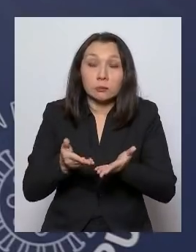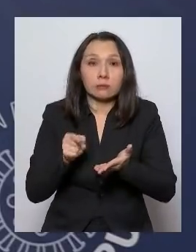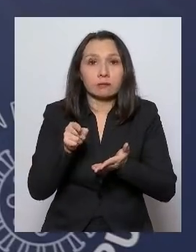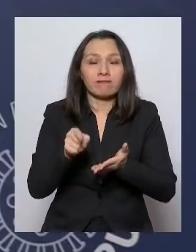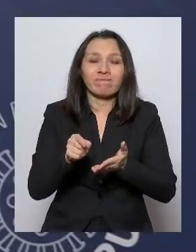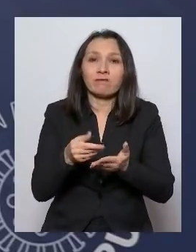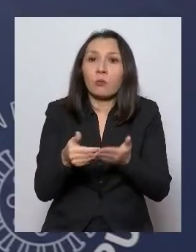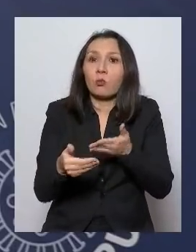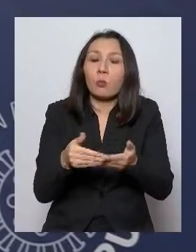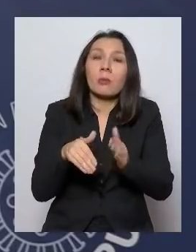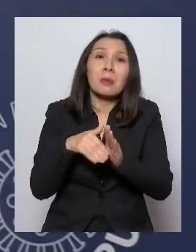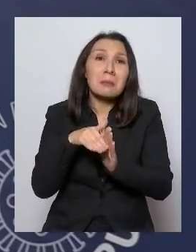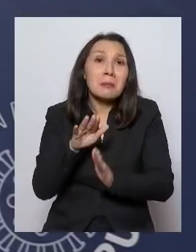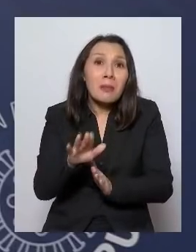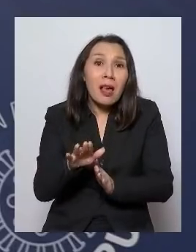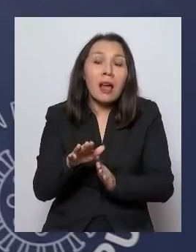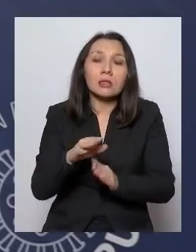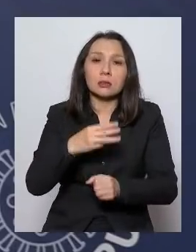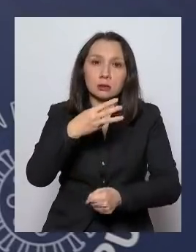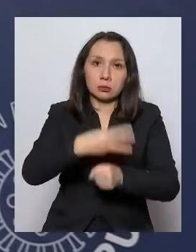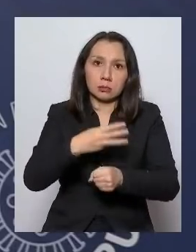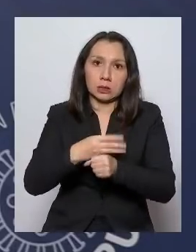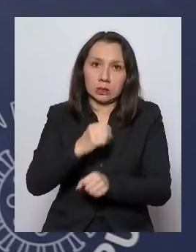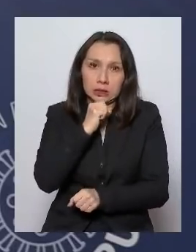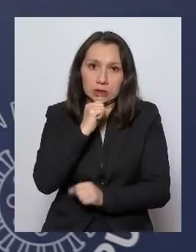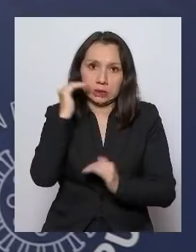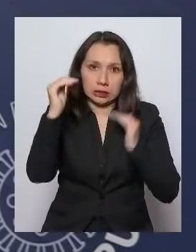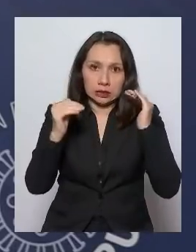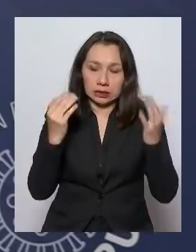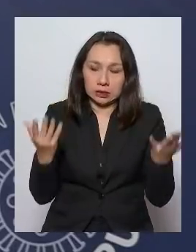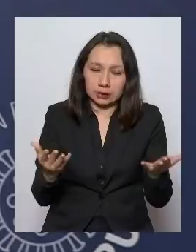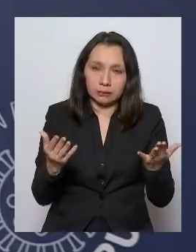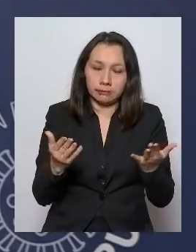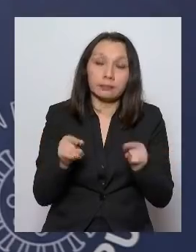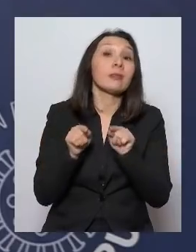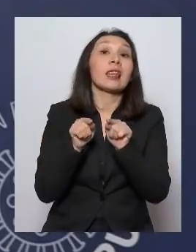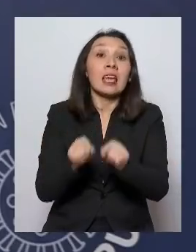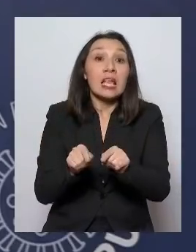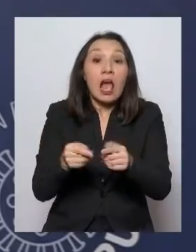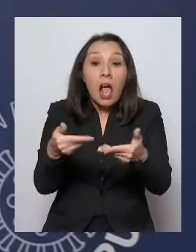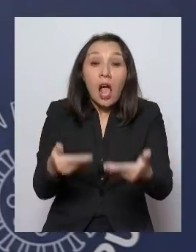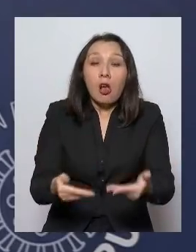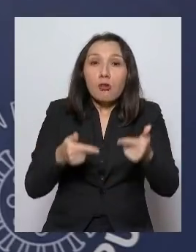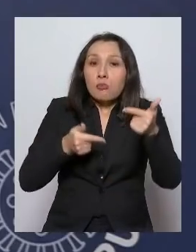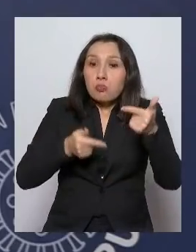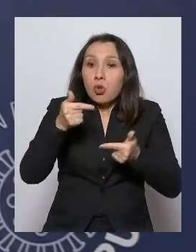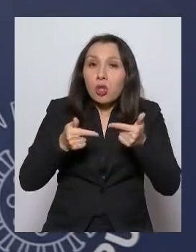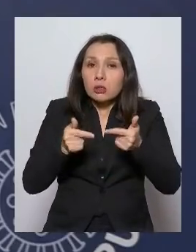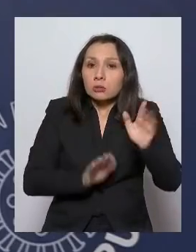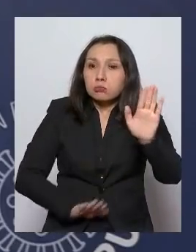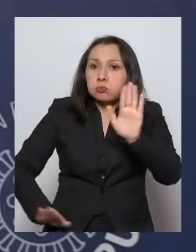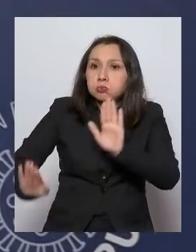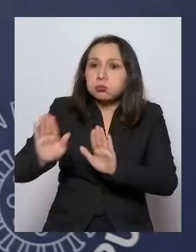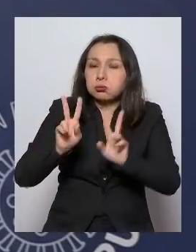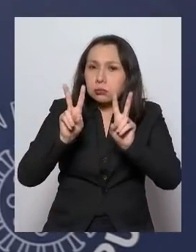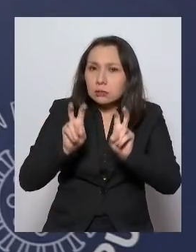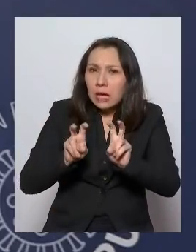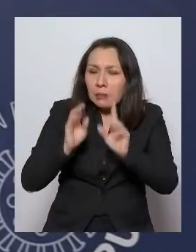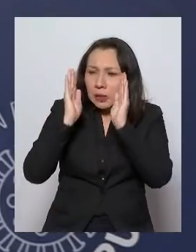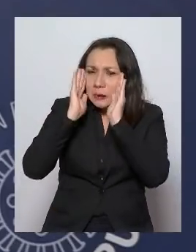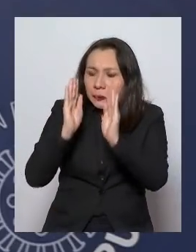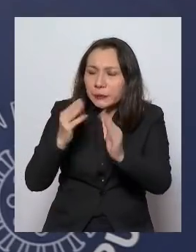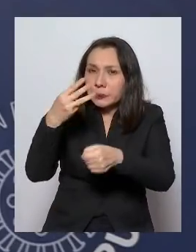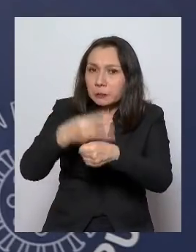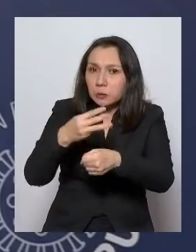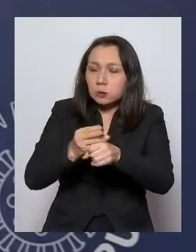se concentra en los adultos mayores. Hoy día la política de protección al adulto